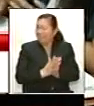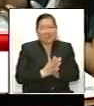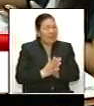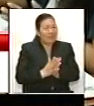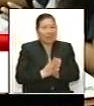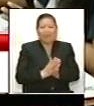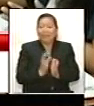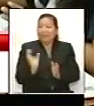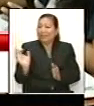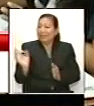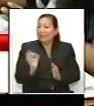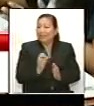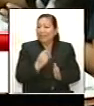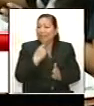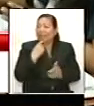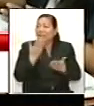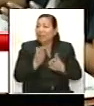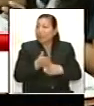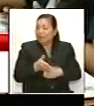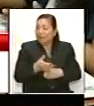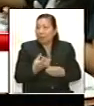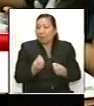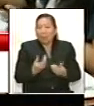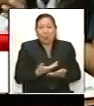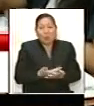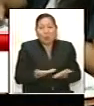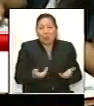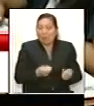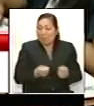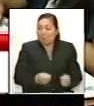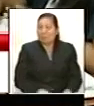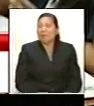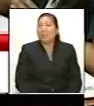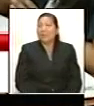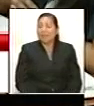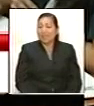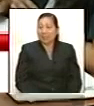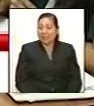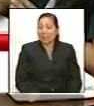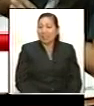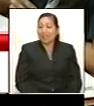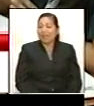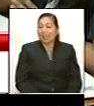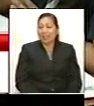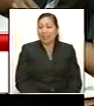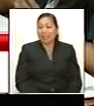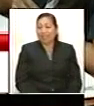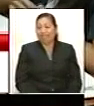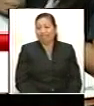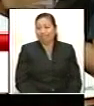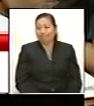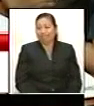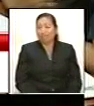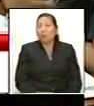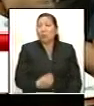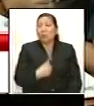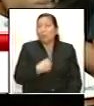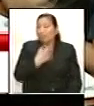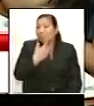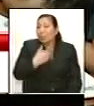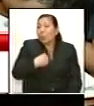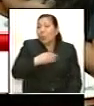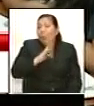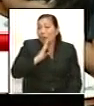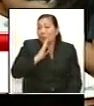dicen ni siquiera le dicen a dónde ir porque no manejan. Entonces eso sí sería bueno, como digo, en lo personal yo he